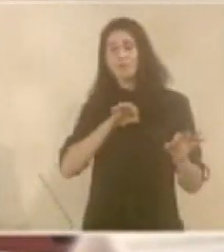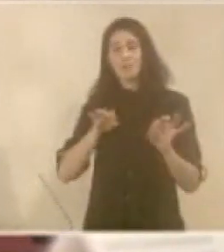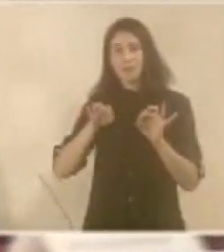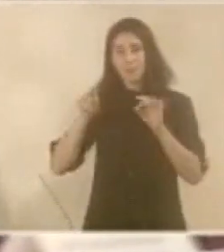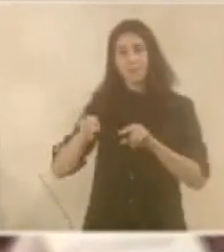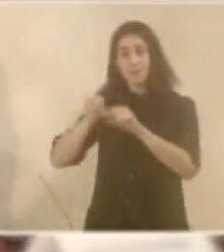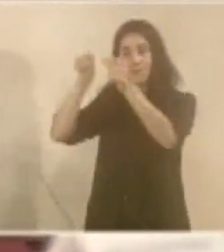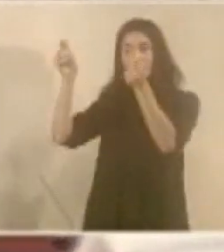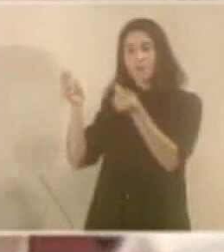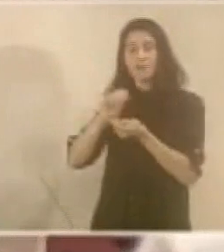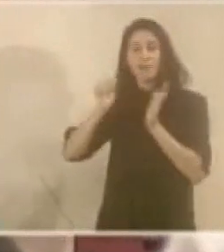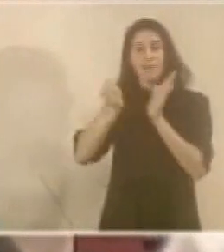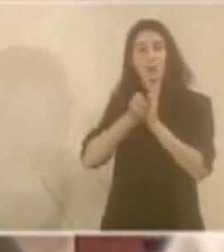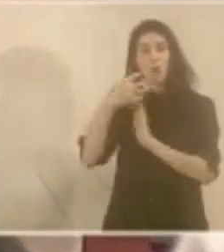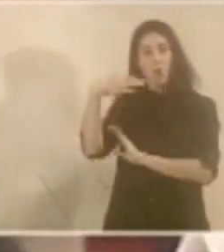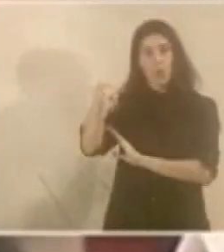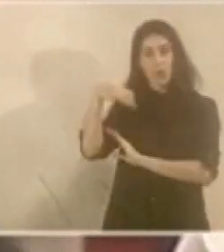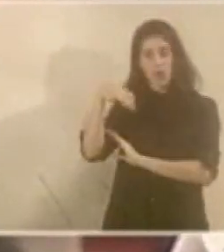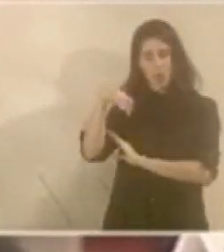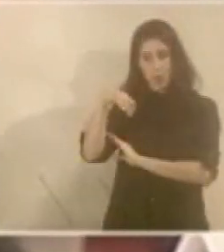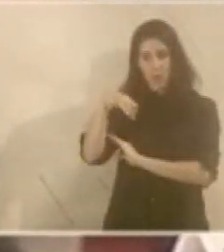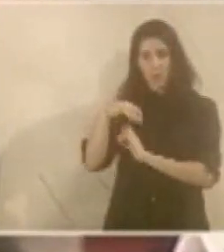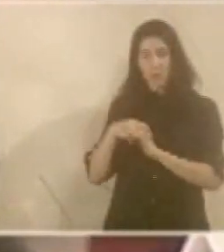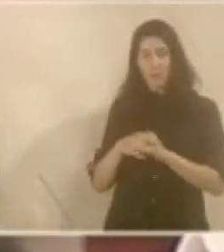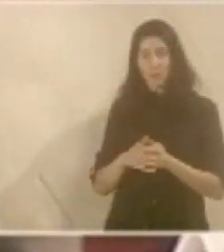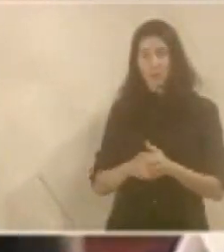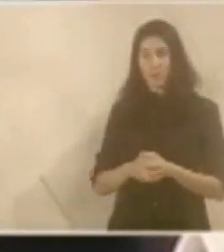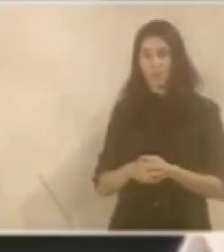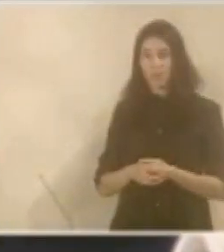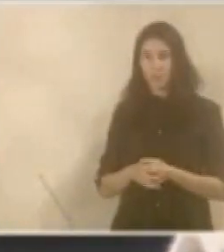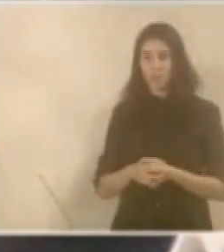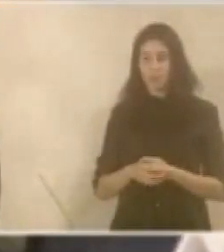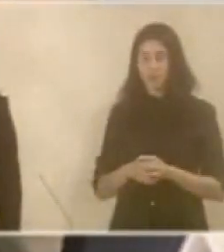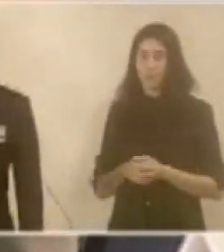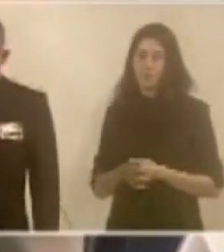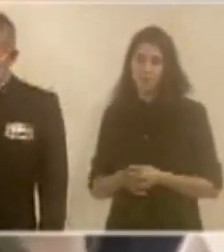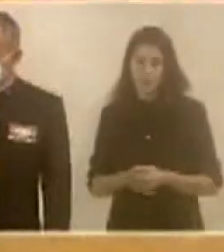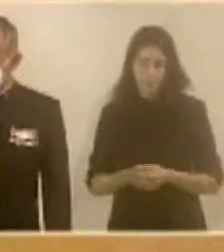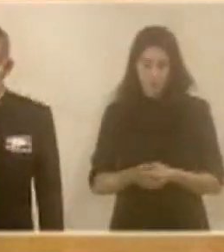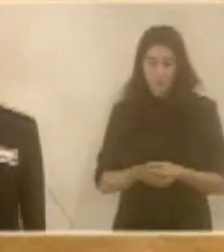del escudo de oro de la ciudad al conferenciante de los Colorados 2021.